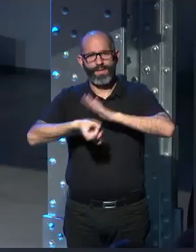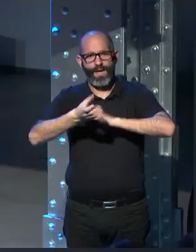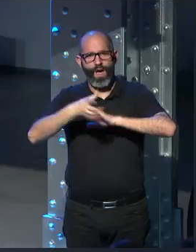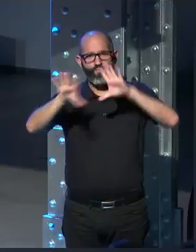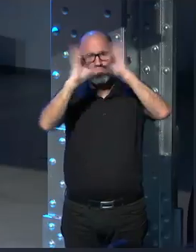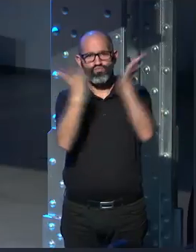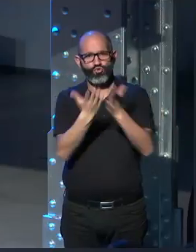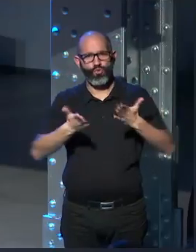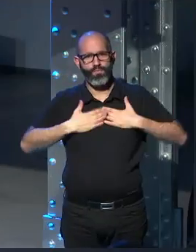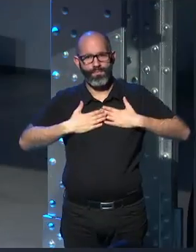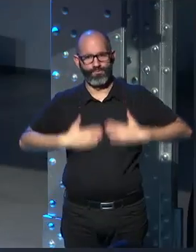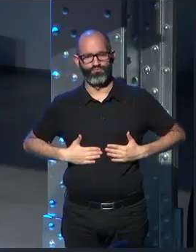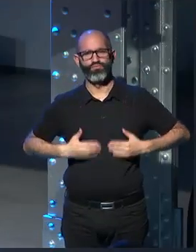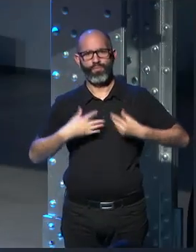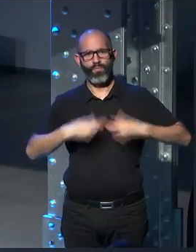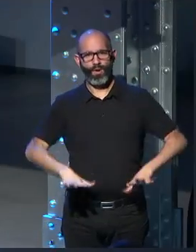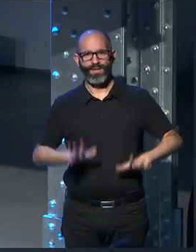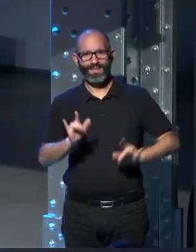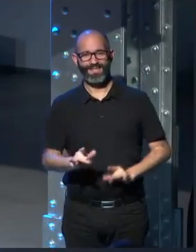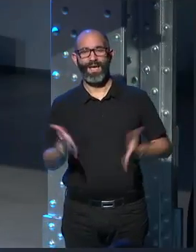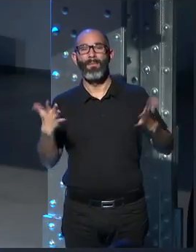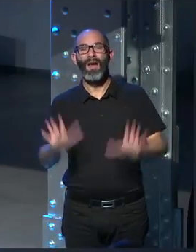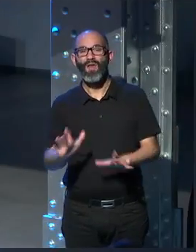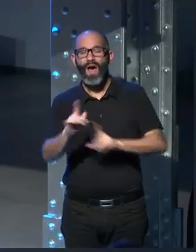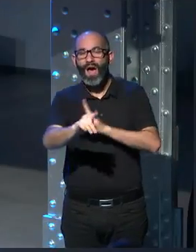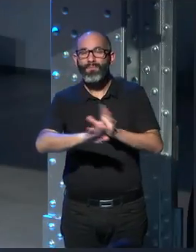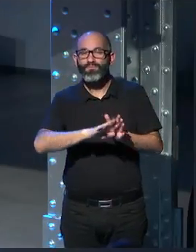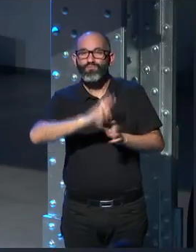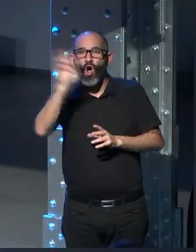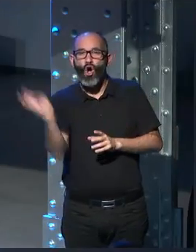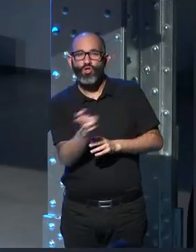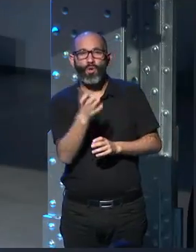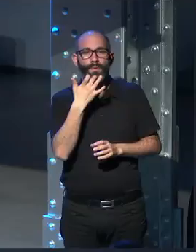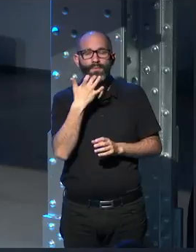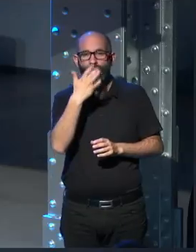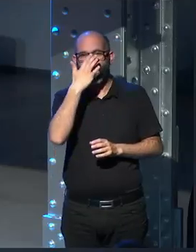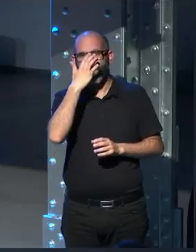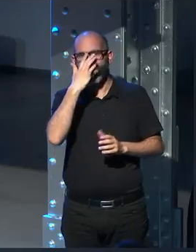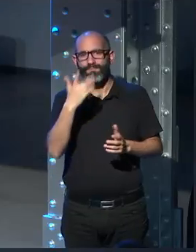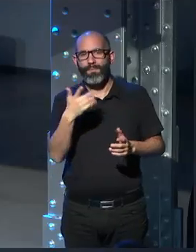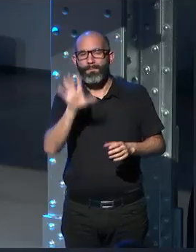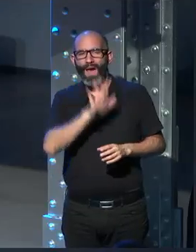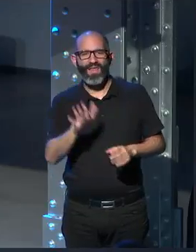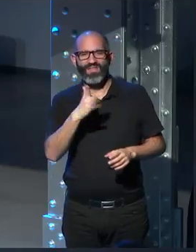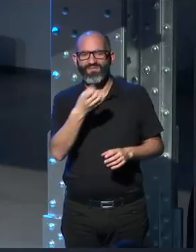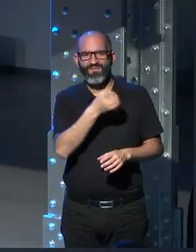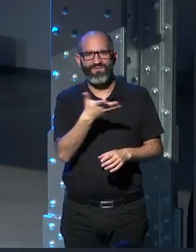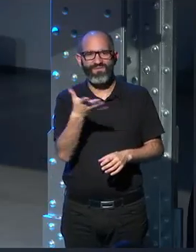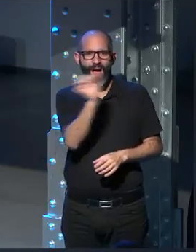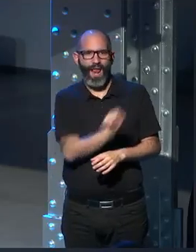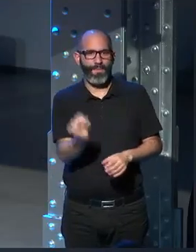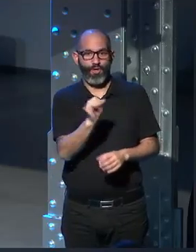en nuestras tareas. Y por lo demás, yo creo que, como decía, me resulta fascinante